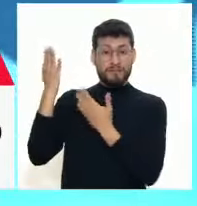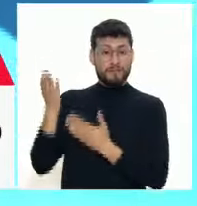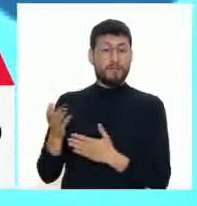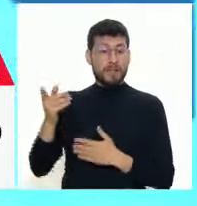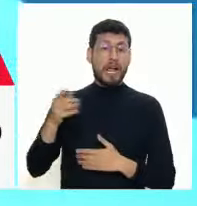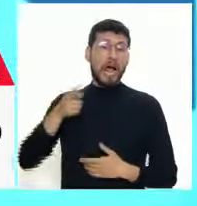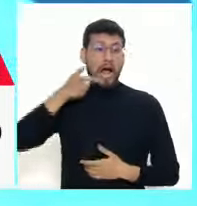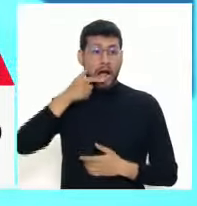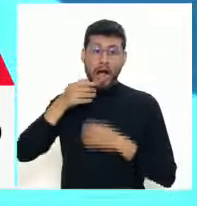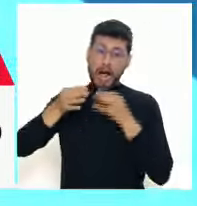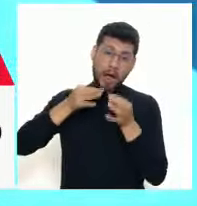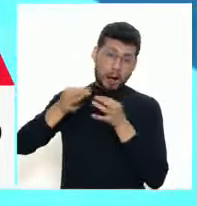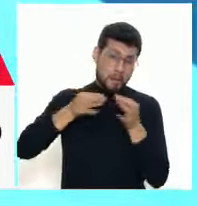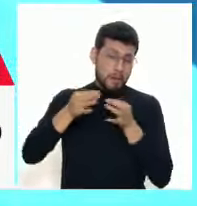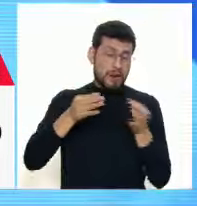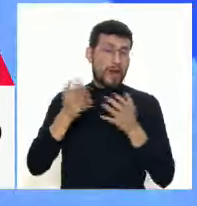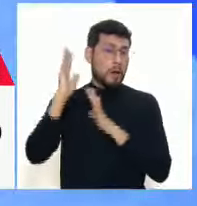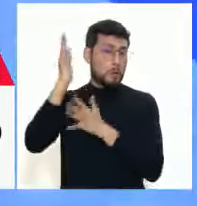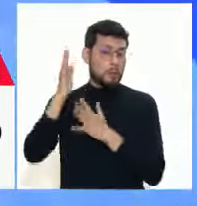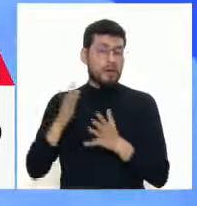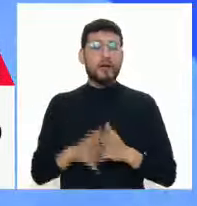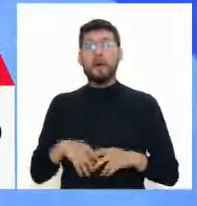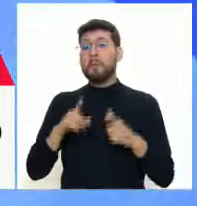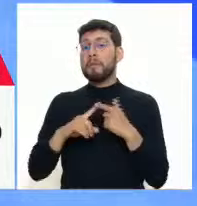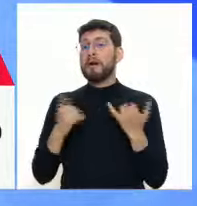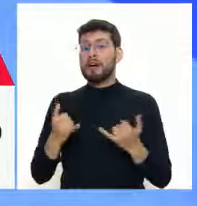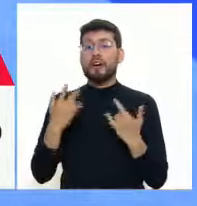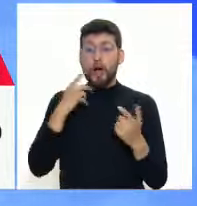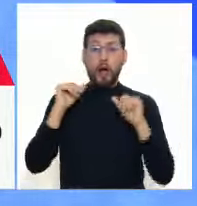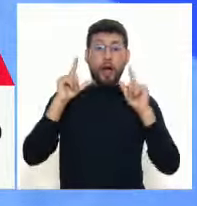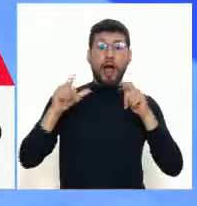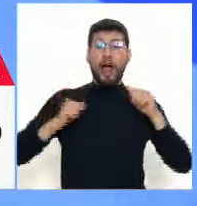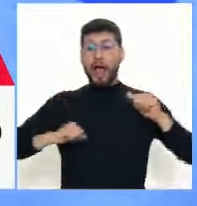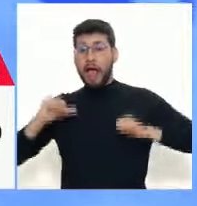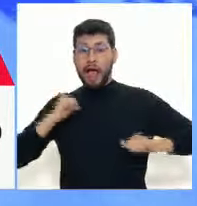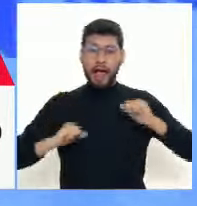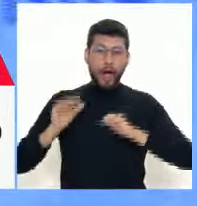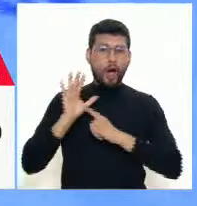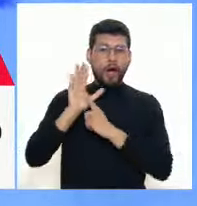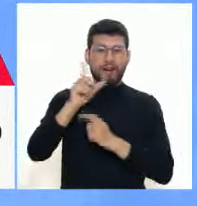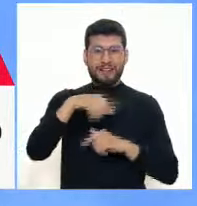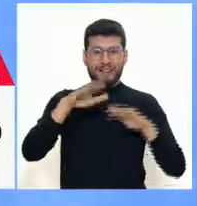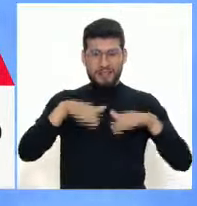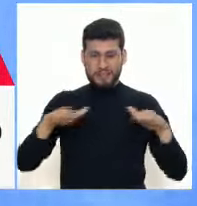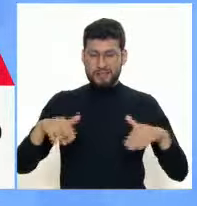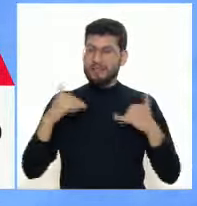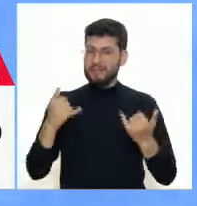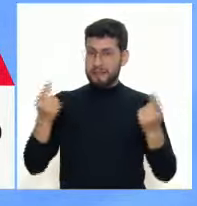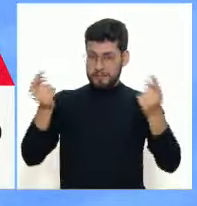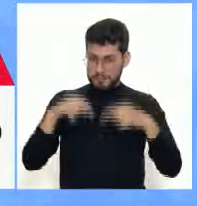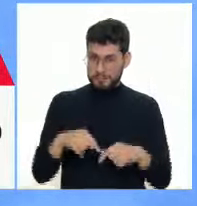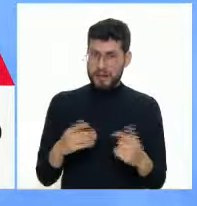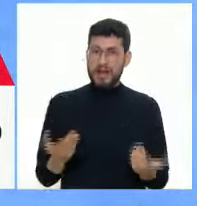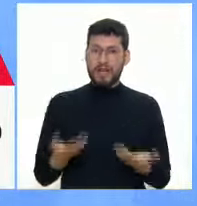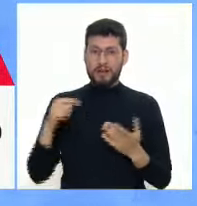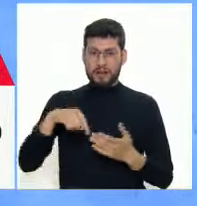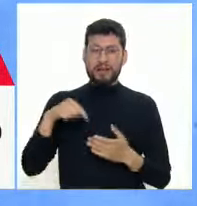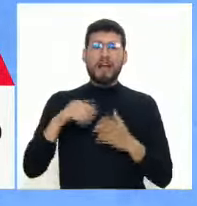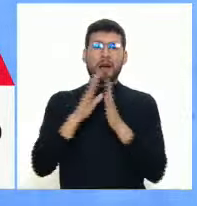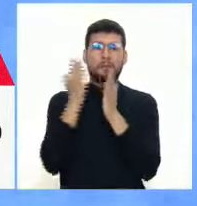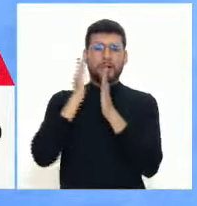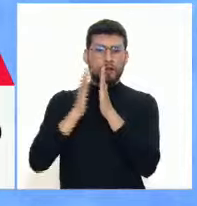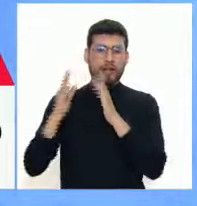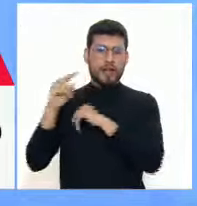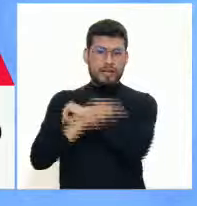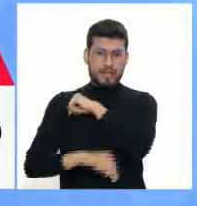realizando la presentación, pero sobre todo el show para los pequeños que han llegado hasta la